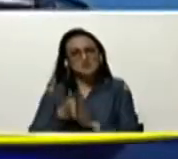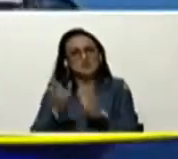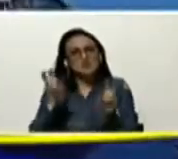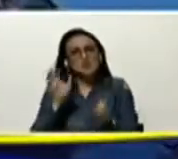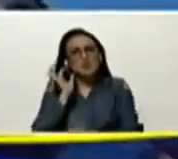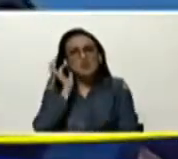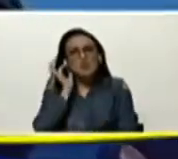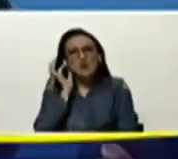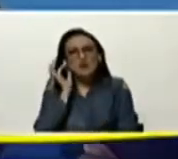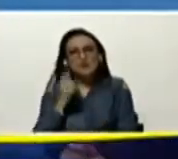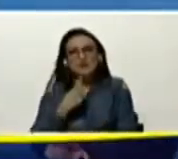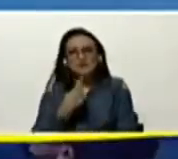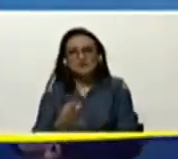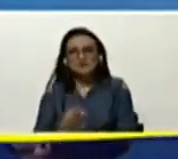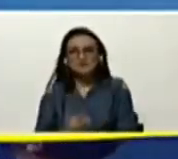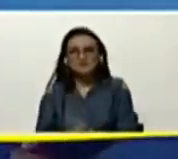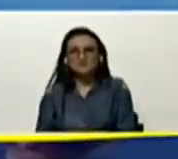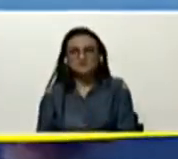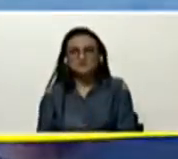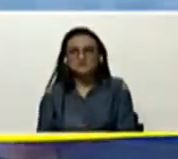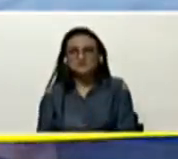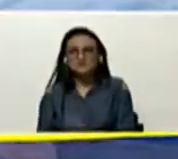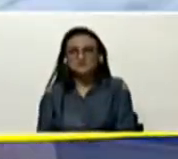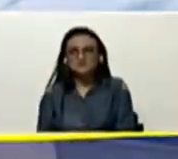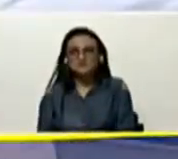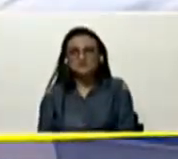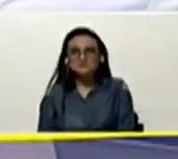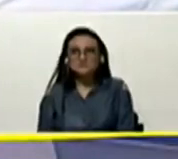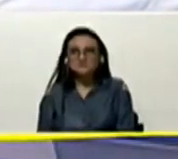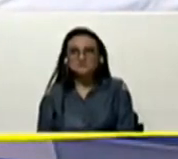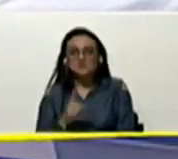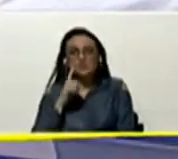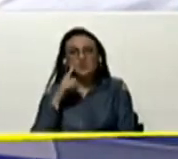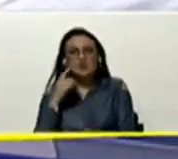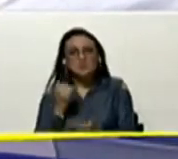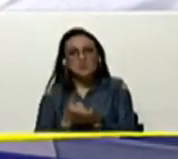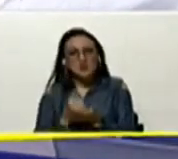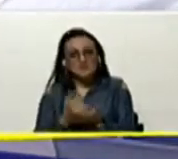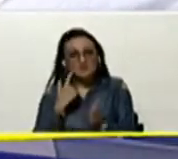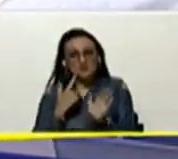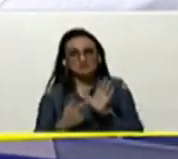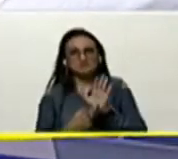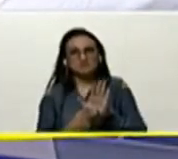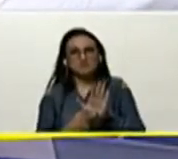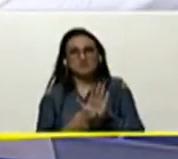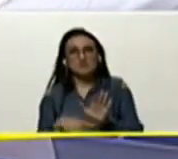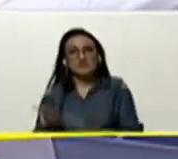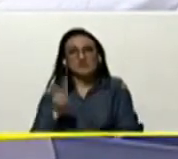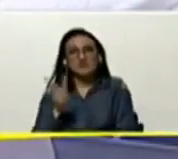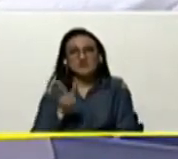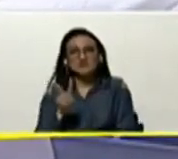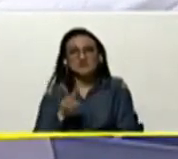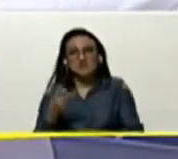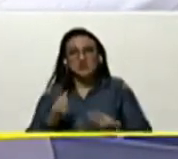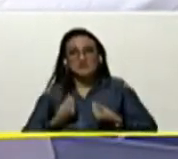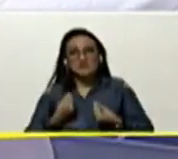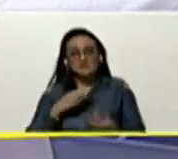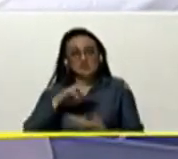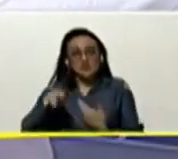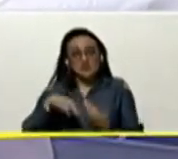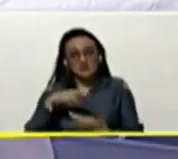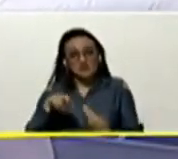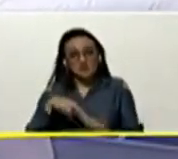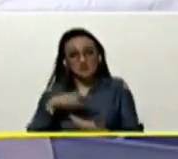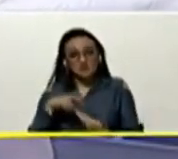Cilia. Dice, fíjate que una prueba fehaciente de que en Venezuela vivimos una